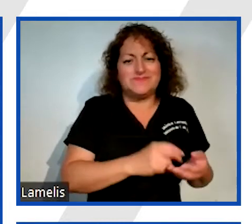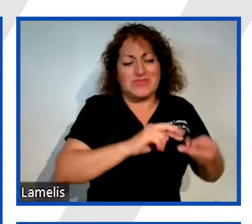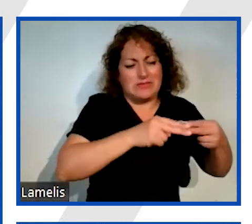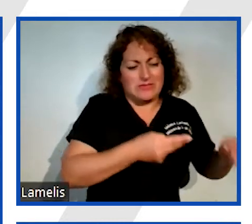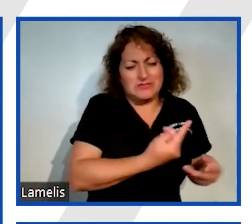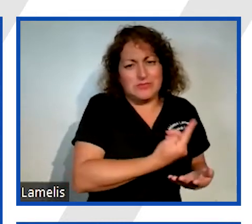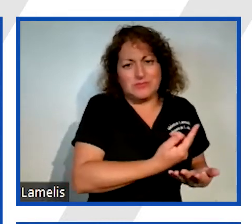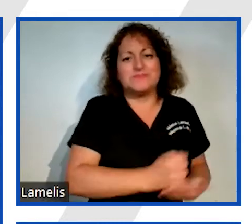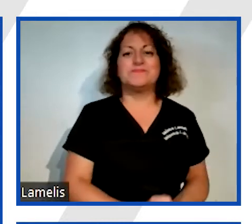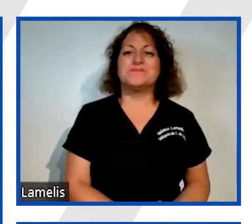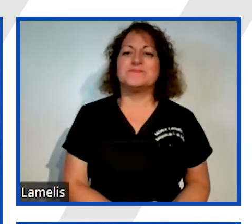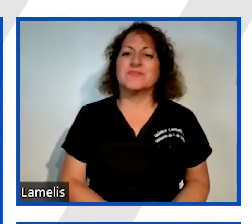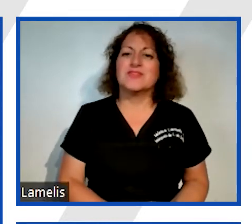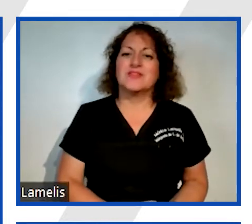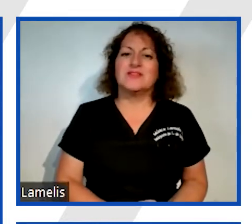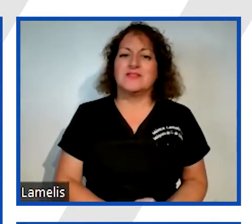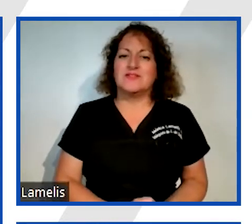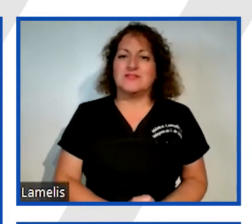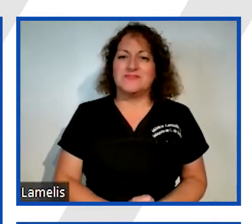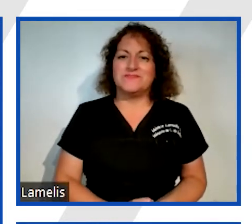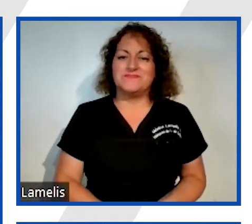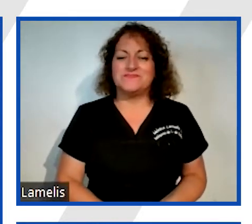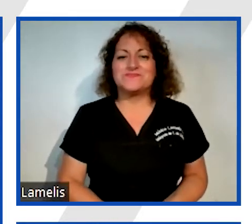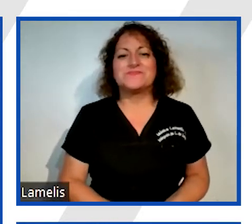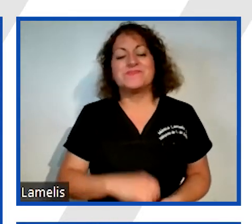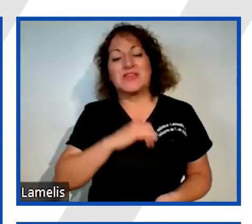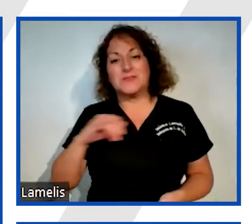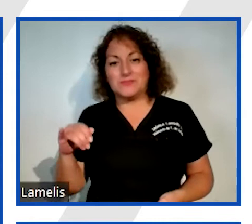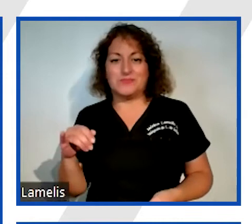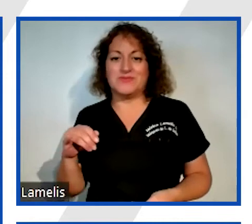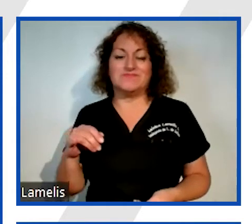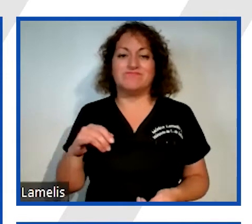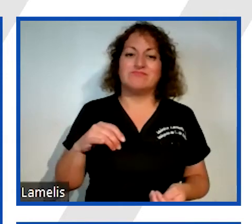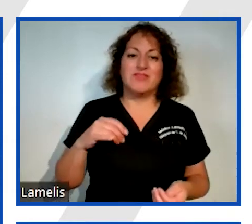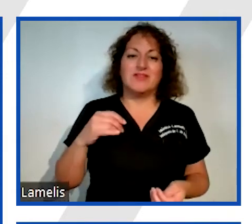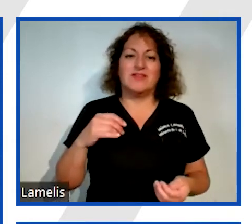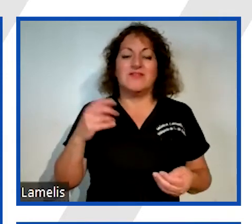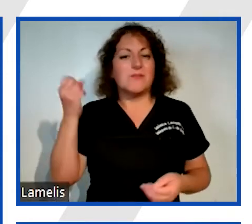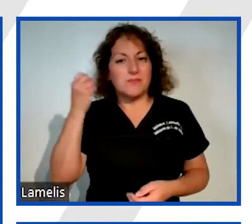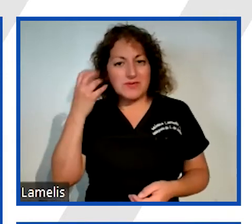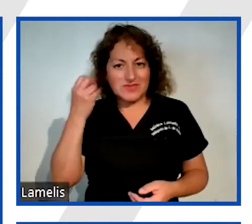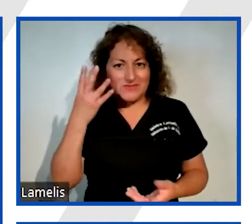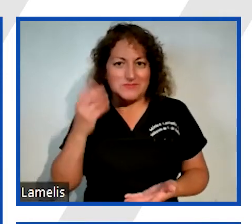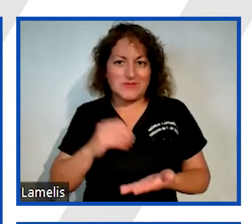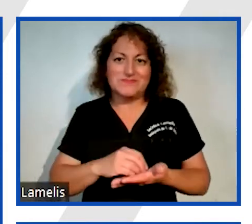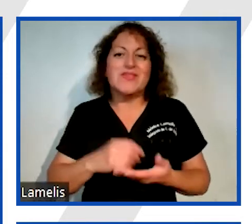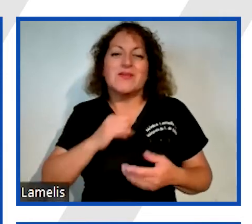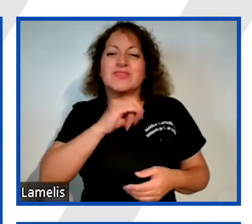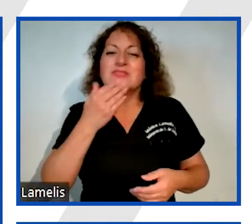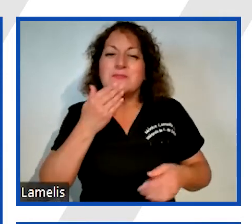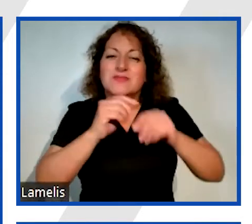y compleja verdad que vamos a ver en la en la charla y la segunda nota verdad es que cada vez que tengamos este dispositivo